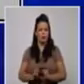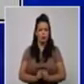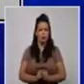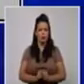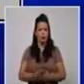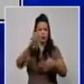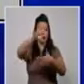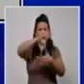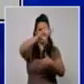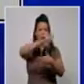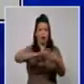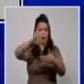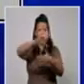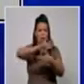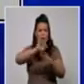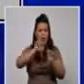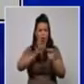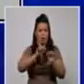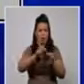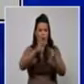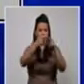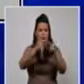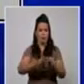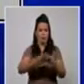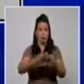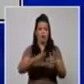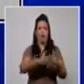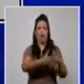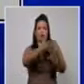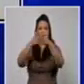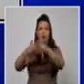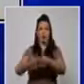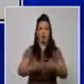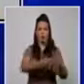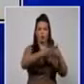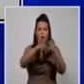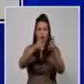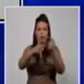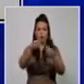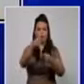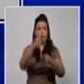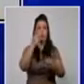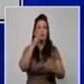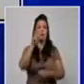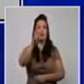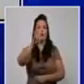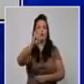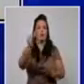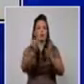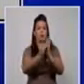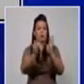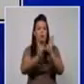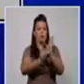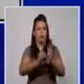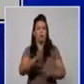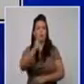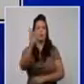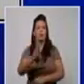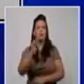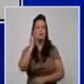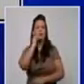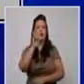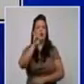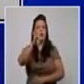los Estados Unidos en primer lugar, como yo dije, con más de 26 millones, y Brasil con más de 9 millones,